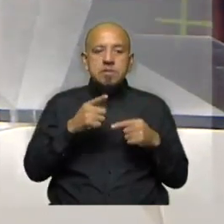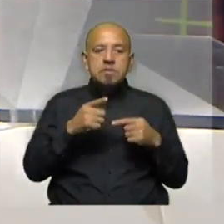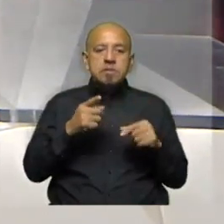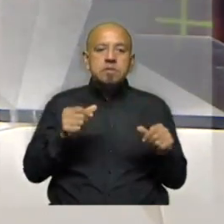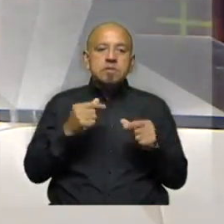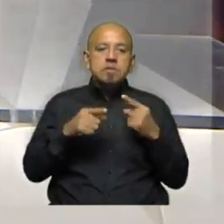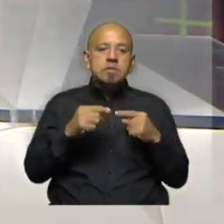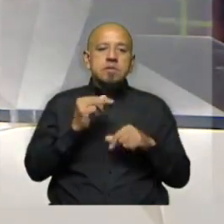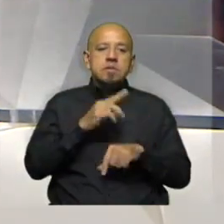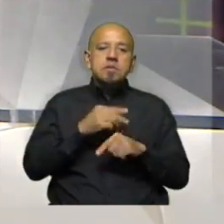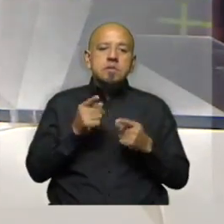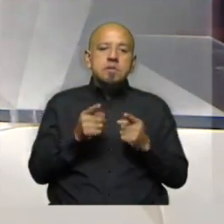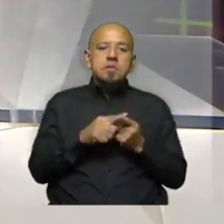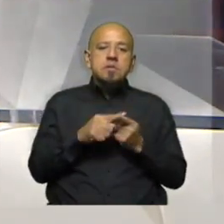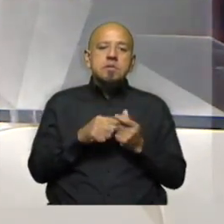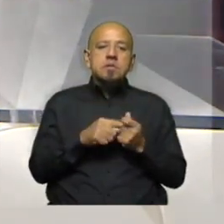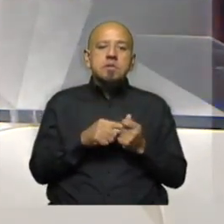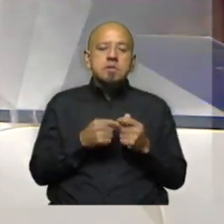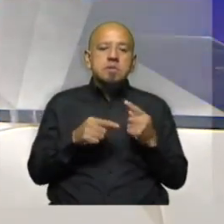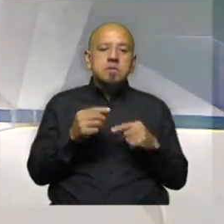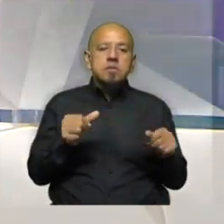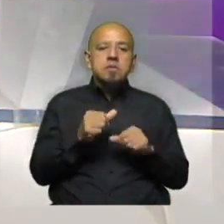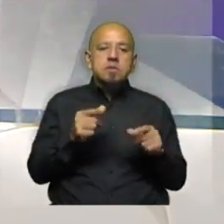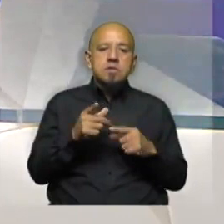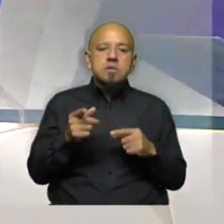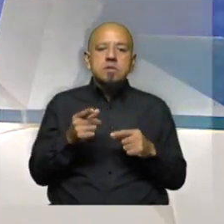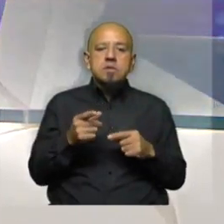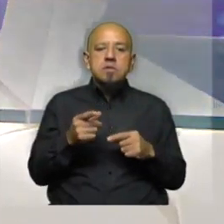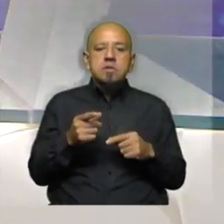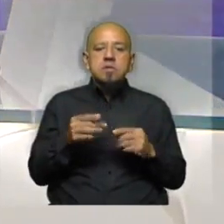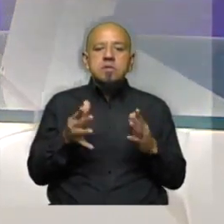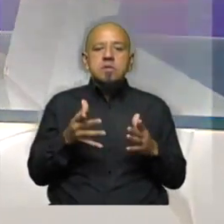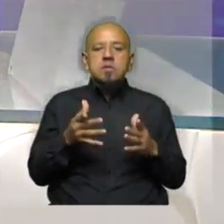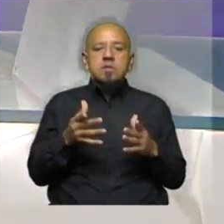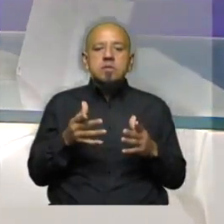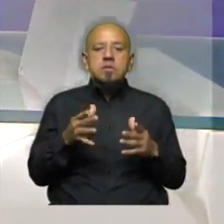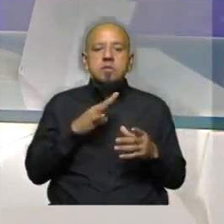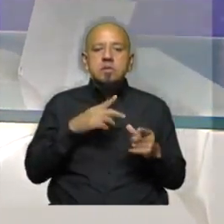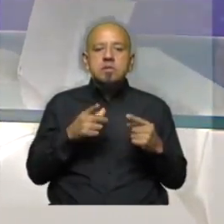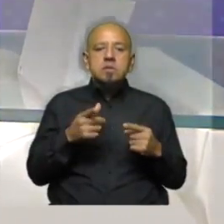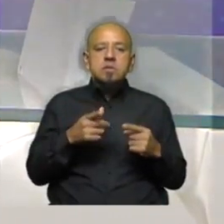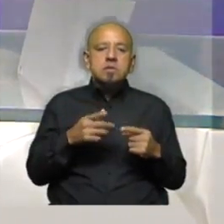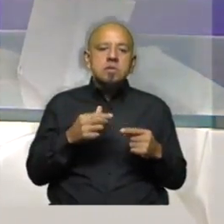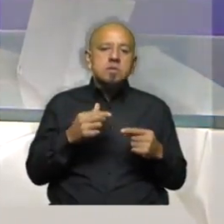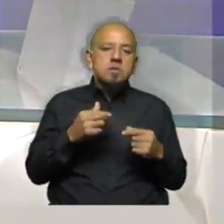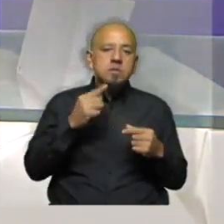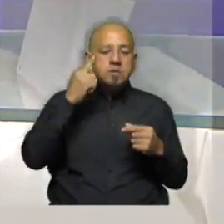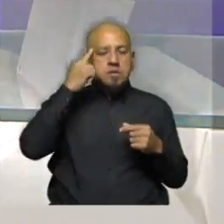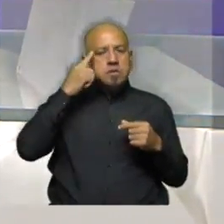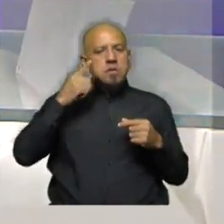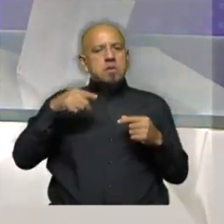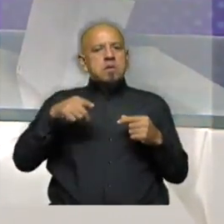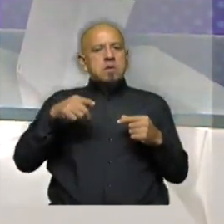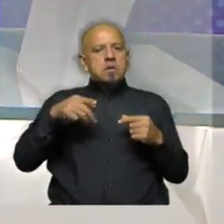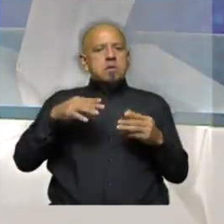locación, el rosal lo han usado para, sí, como locación, sí, para sacar fotos. Y aparte, claro, lo que está bueno es que capaz que uno va a esos lugares, no sé qué,